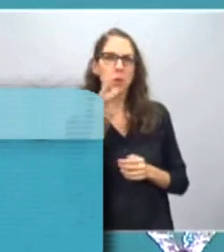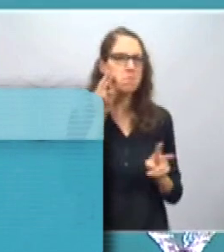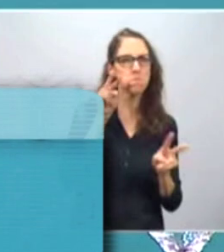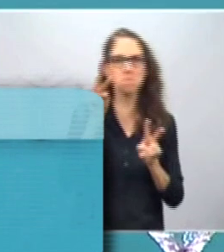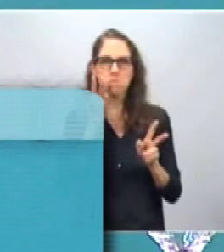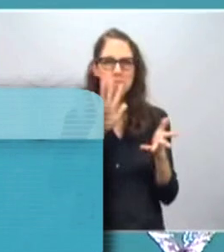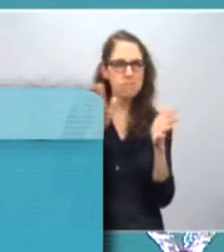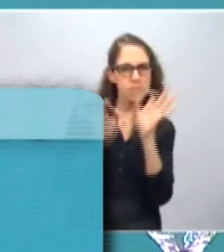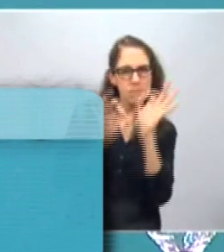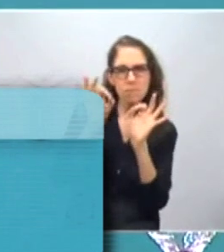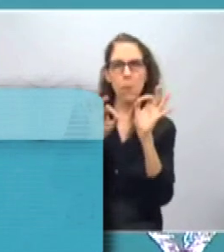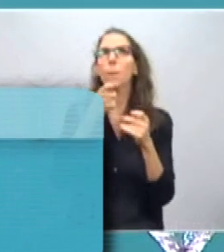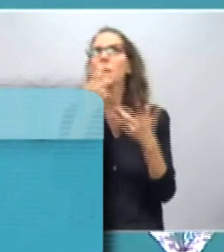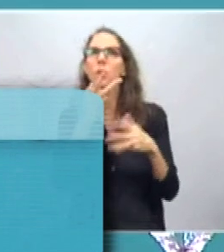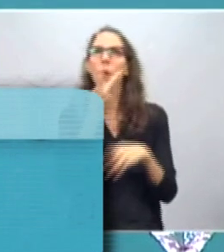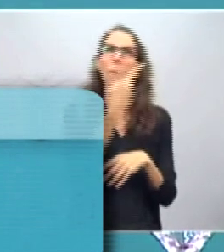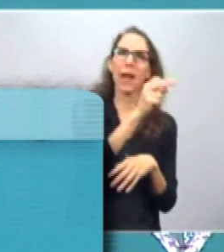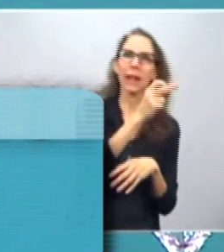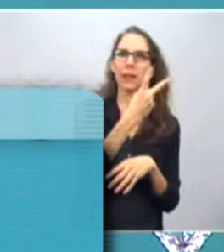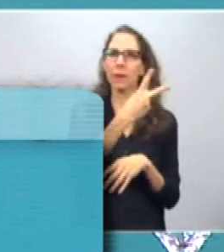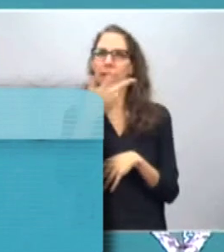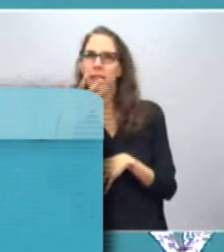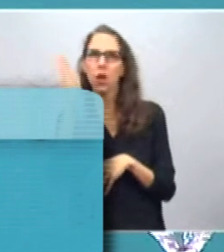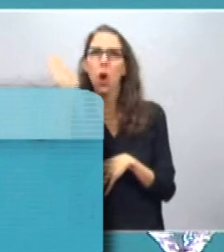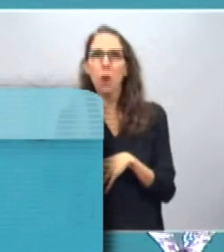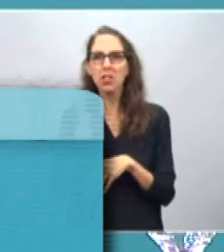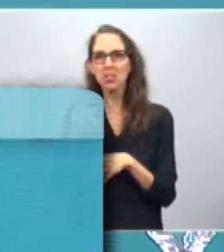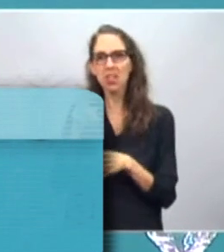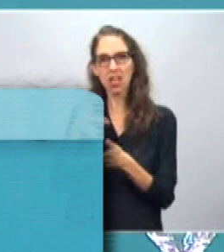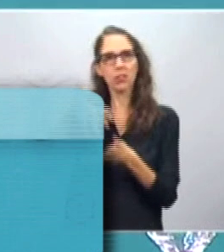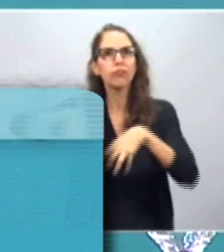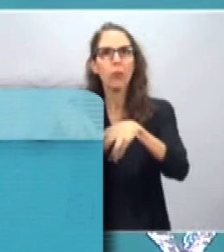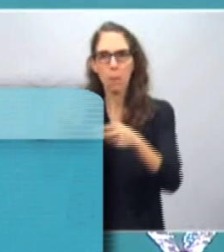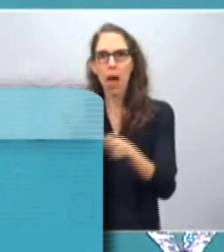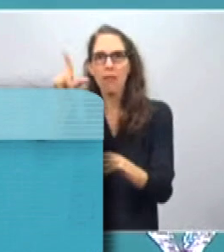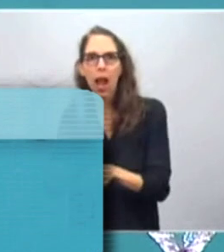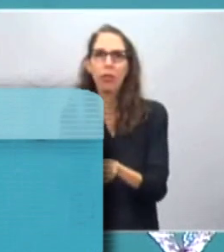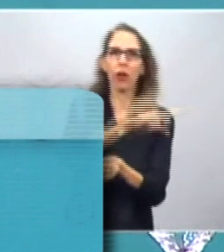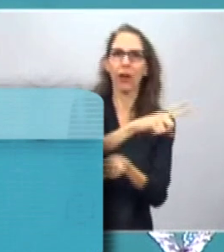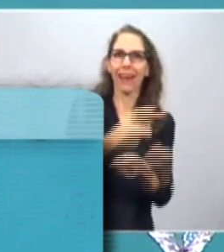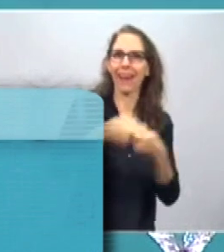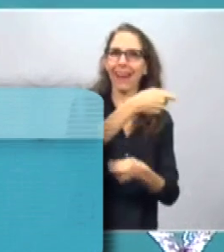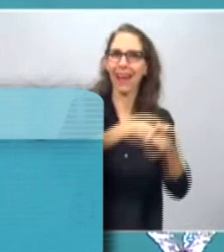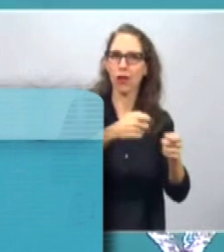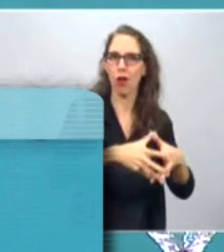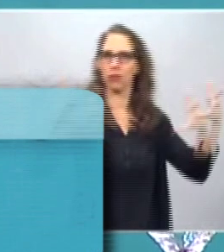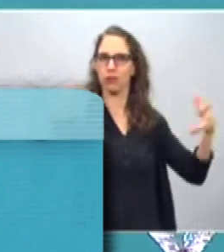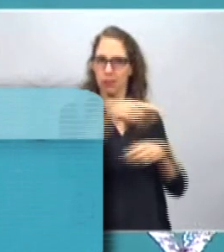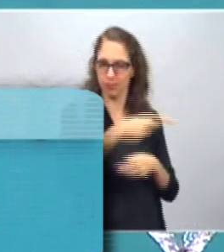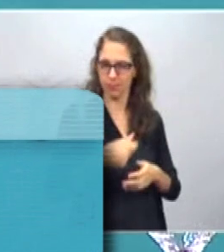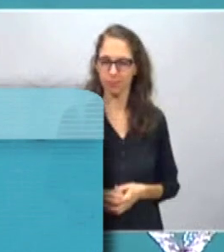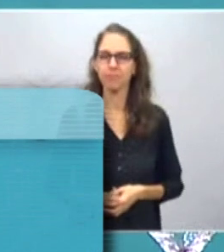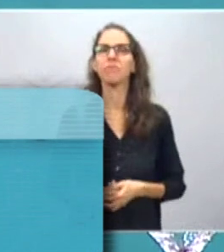observando precios que van entre un 20 y un 25% menores a los precios precios que se comercializan en las cadenas